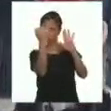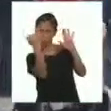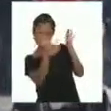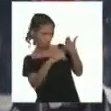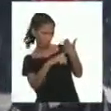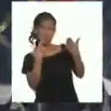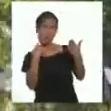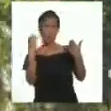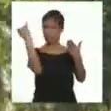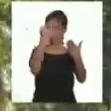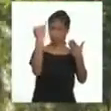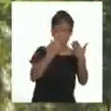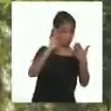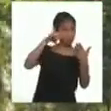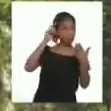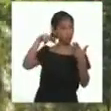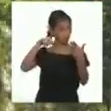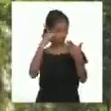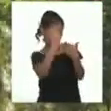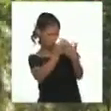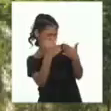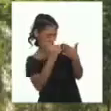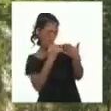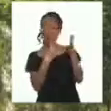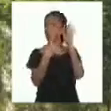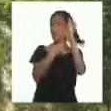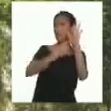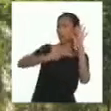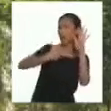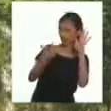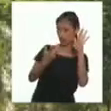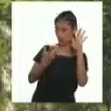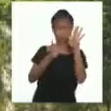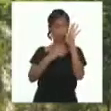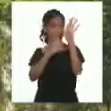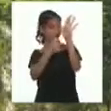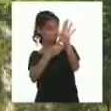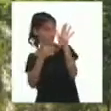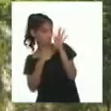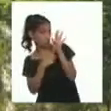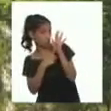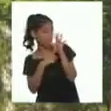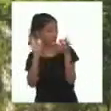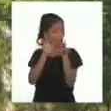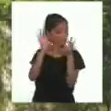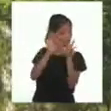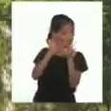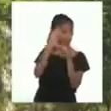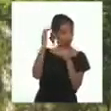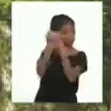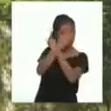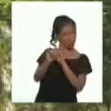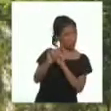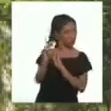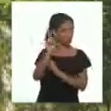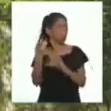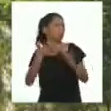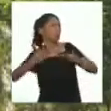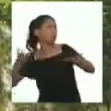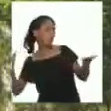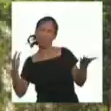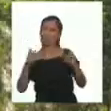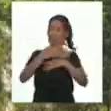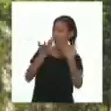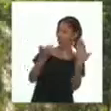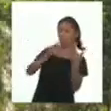Juan Lepiani pintara esta escena no tanto para mostrar perfectamente cómo fue el momento de proclamación,